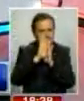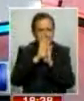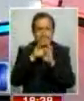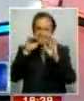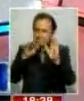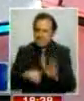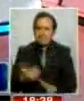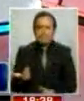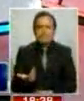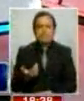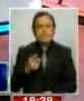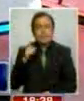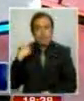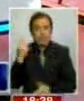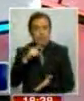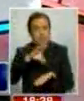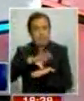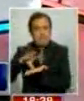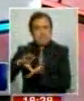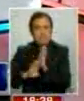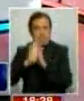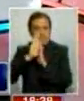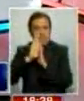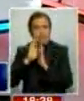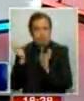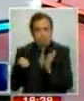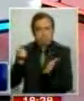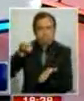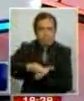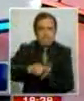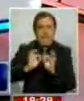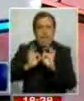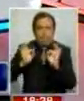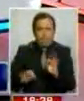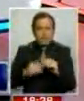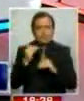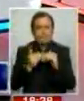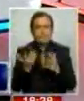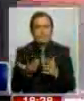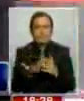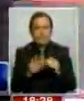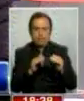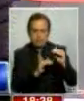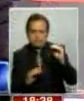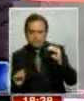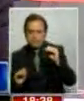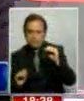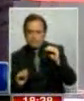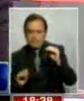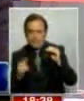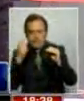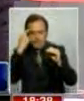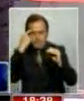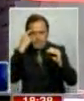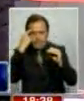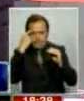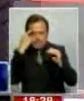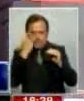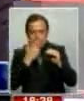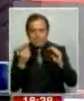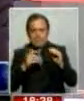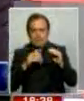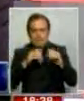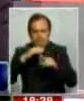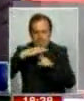desarrollados invierten en educación y lo hacen en forma responsable. ¿La desigualdad crece una bomba de tiempo? Mira, la estabilidad